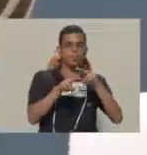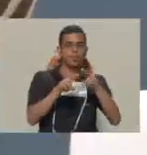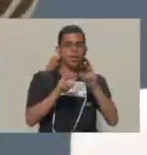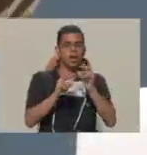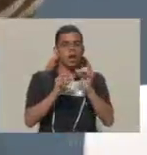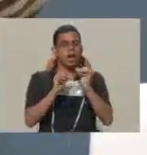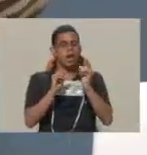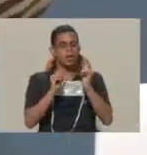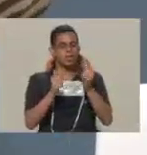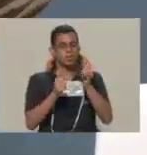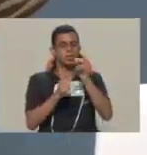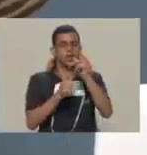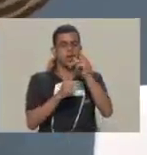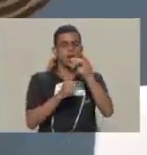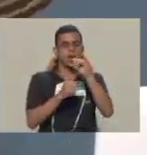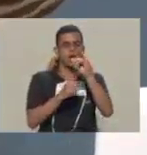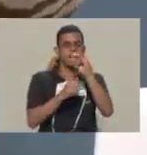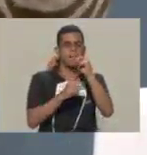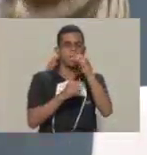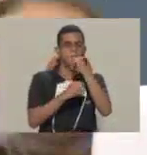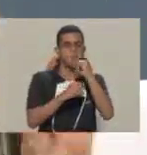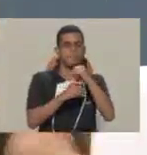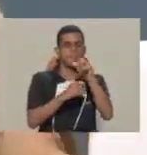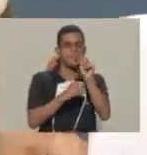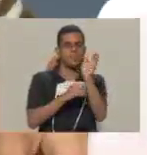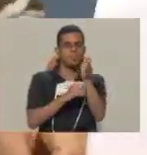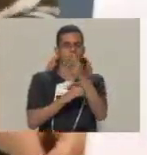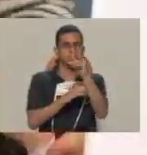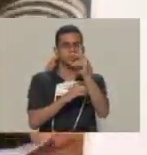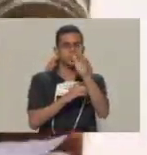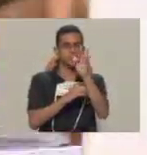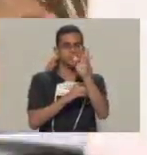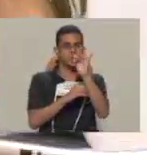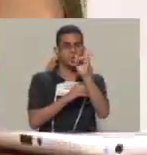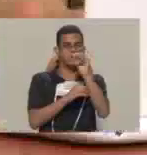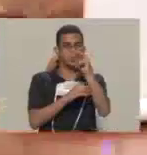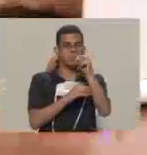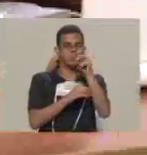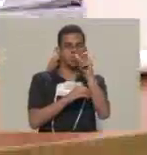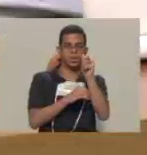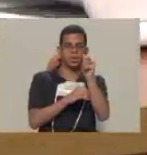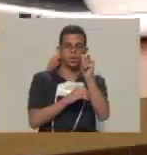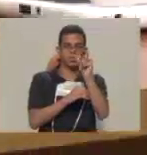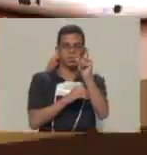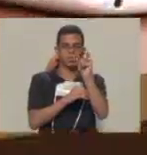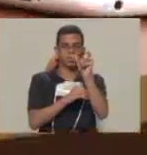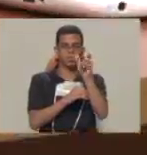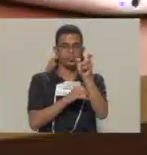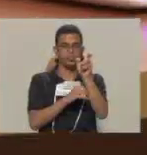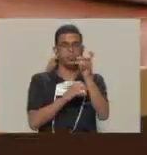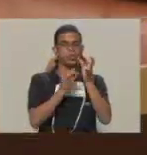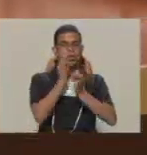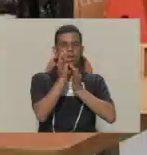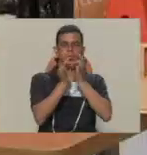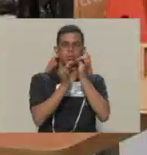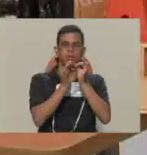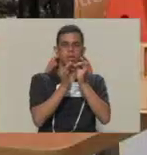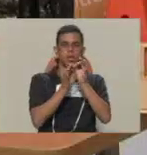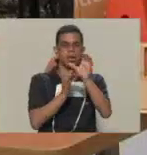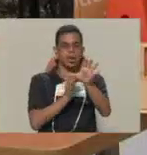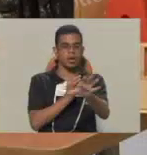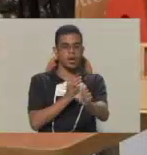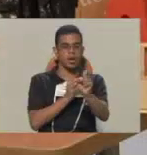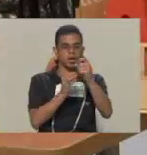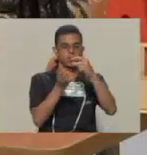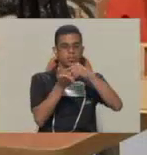niño vaya afianzando lo que es la pinza fina. Ok, otra de las actividades que vamos a hacer luego de lo que ya estamos hablando